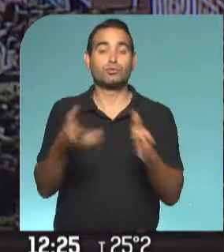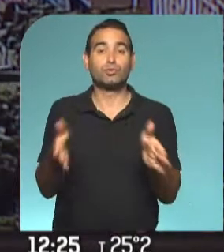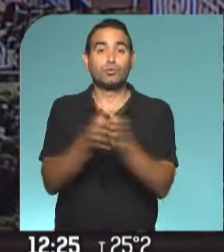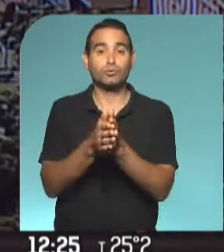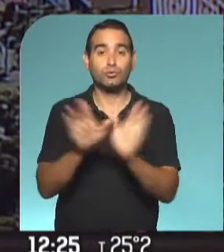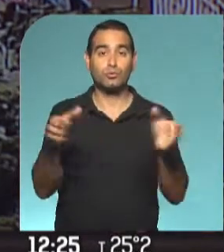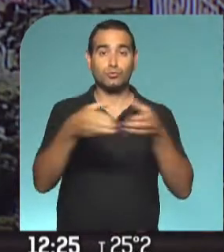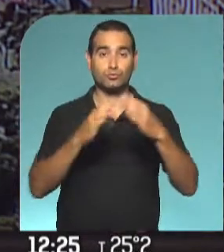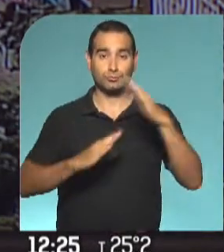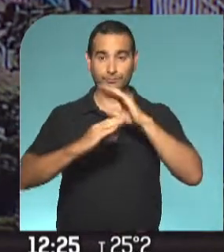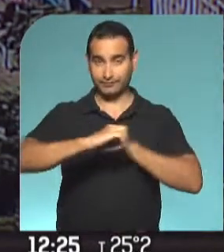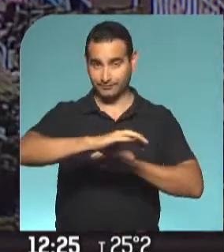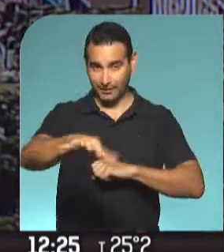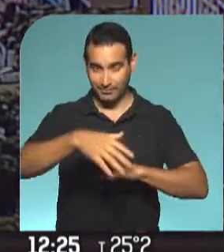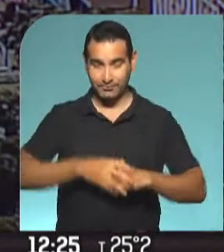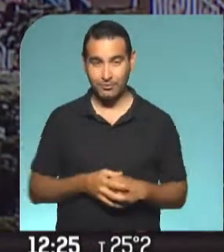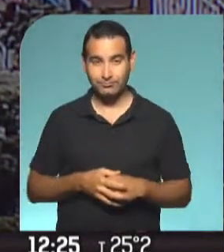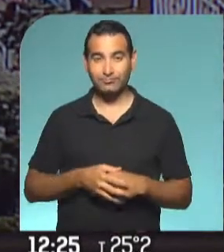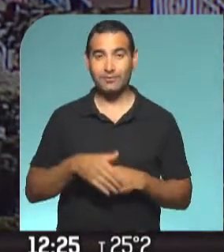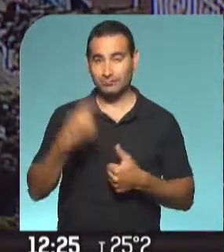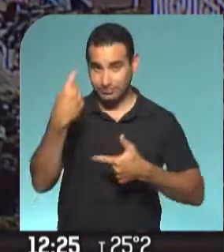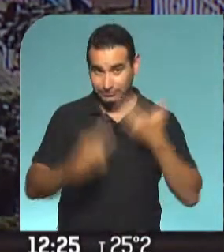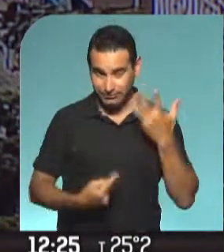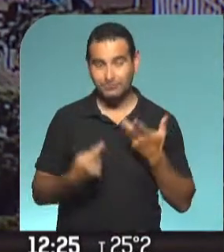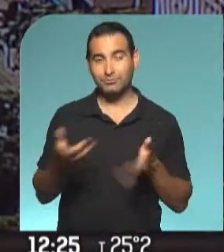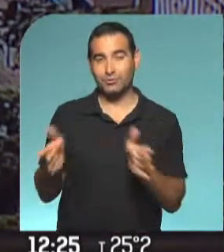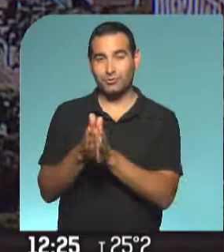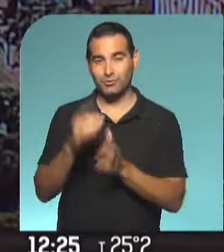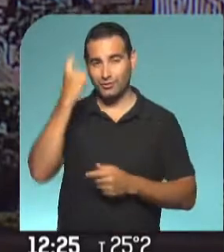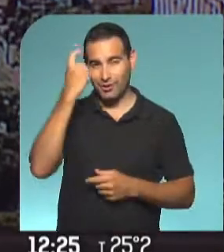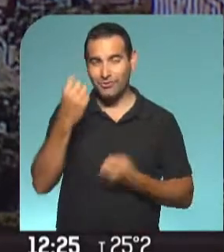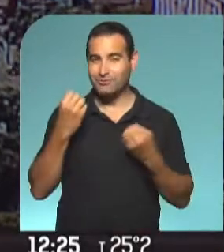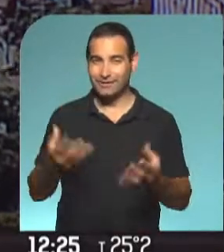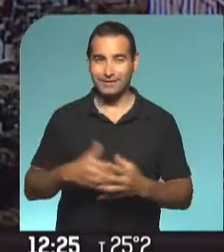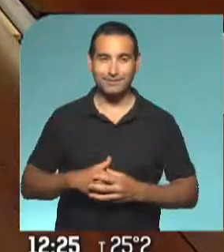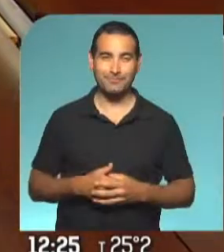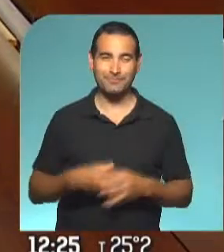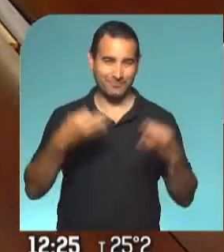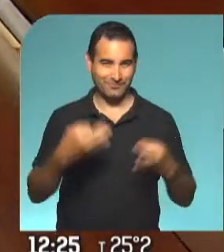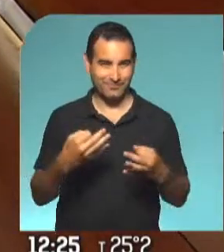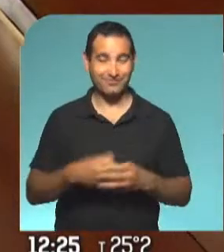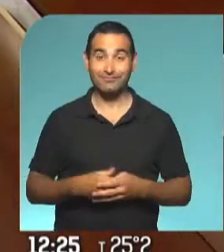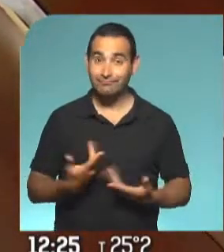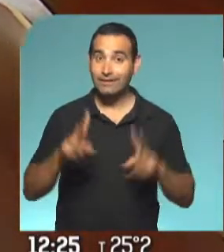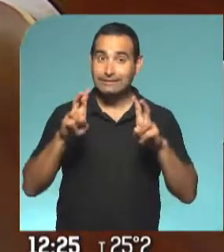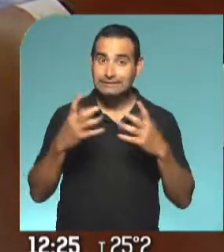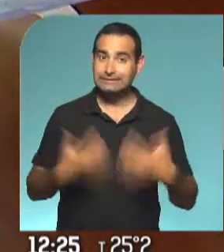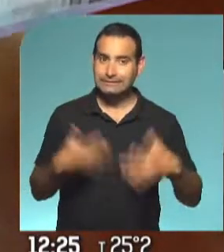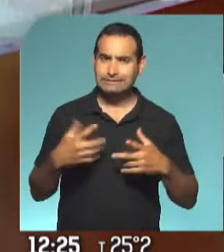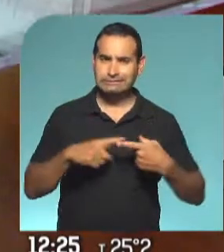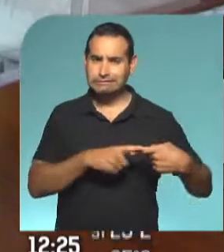la mesa de enlace para hablar de todo esto estamos con raúl de la tarde costas que es tema de